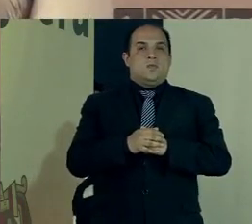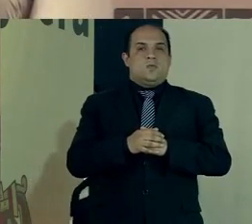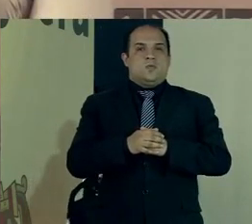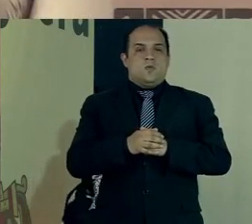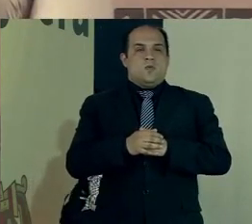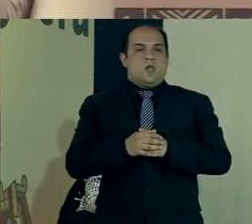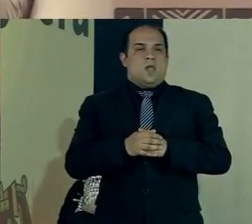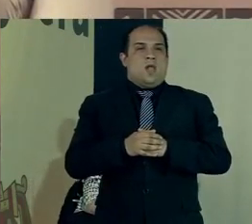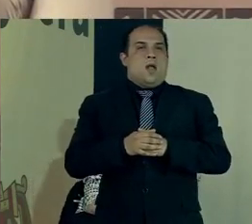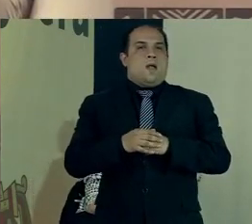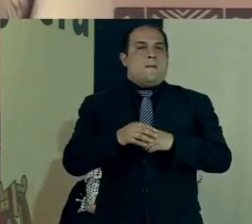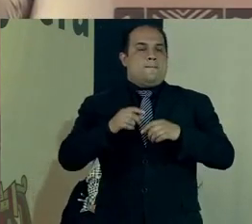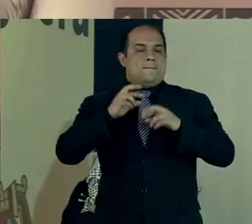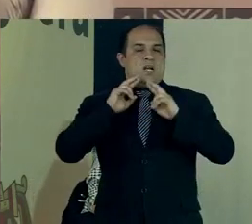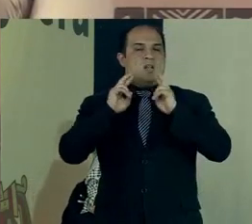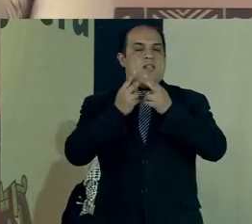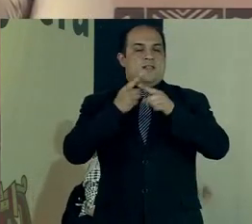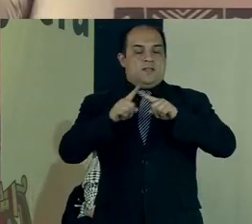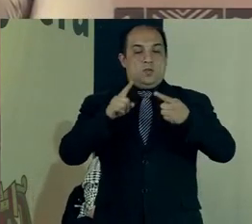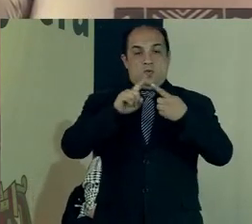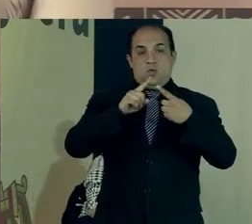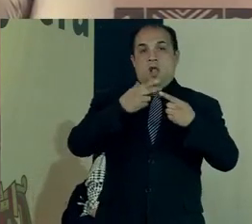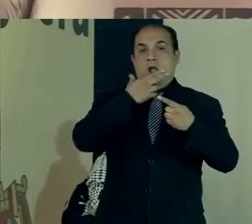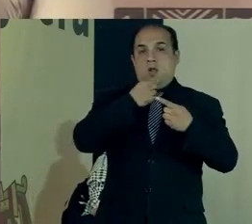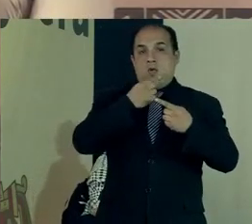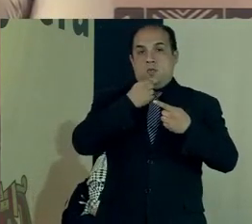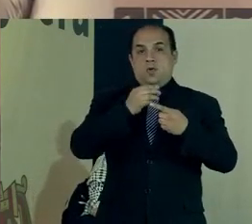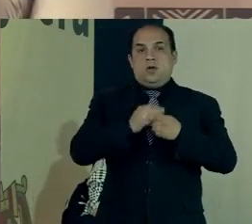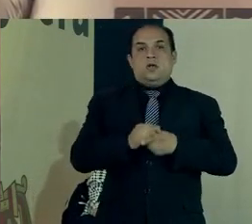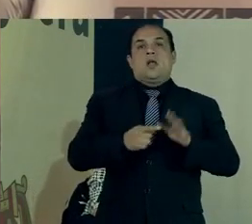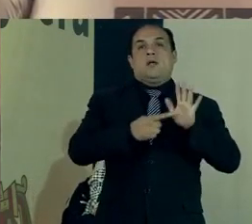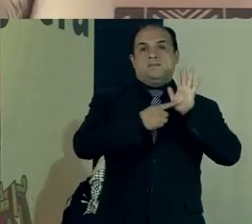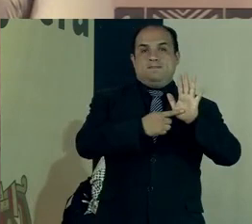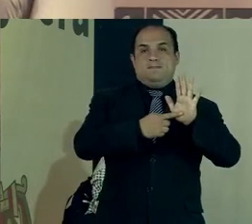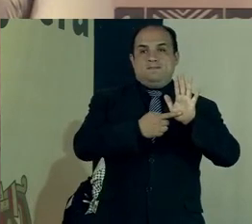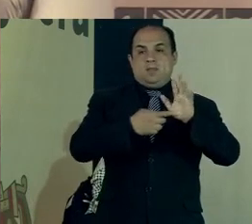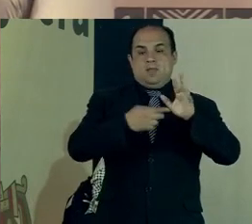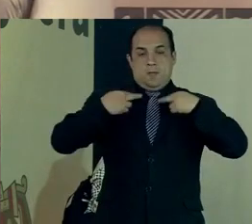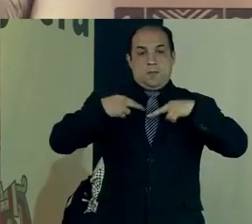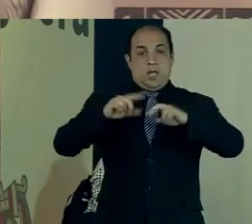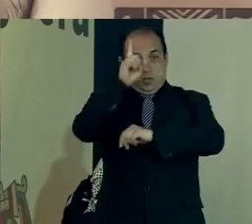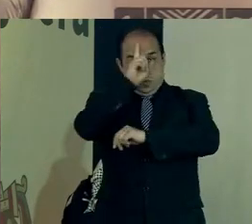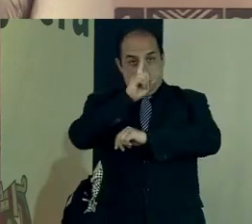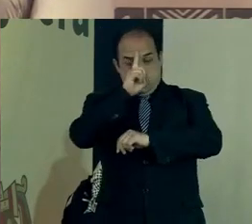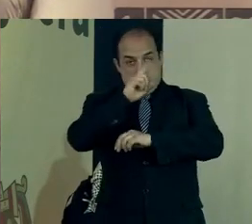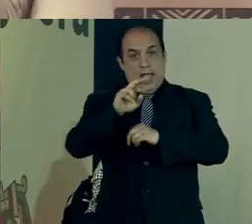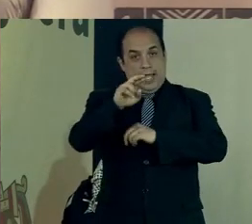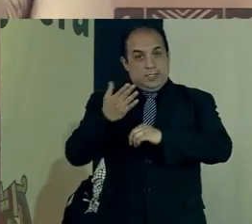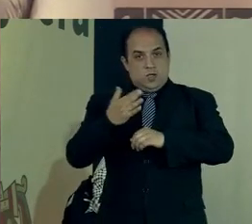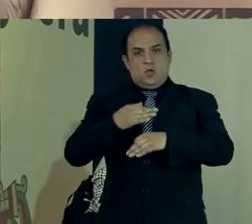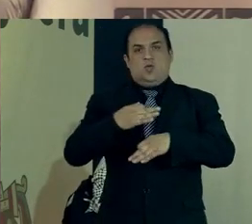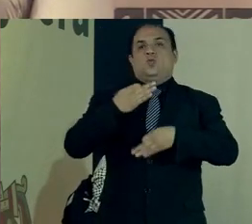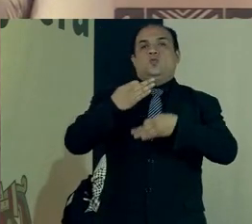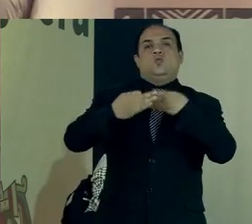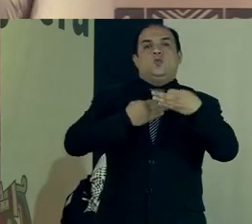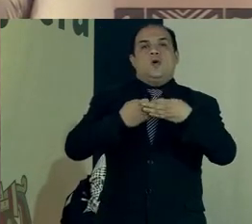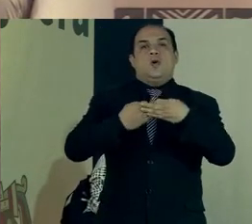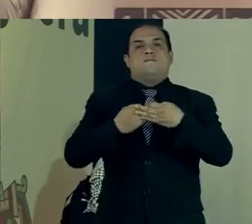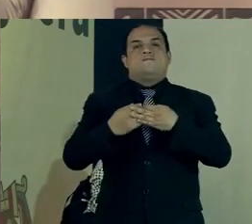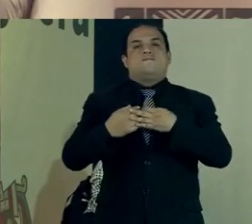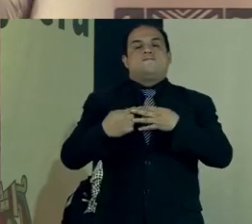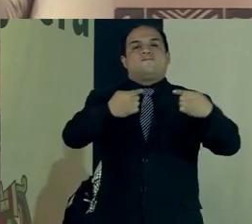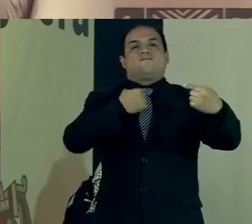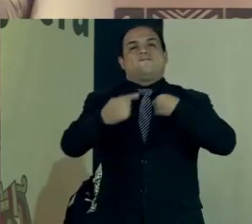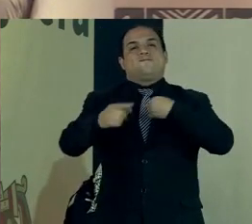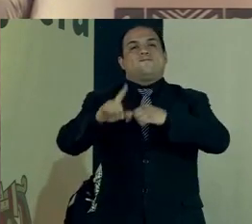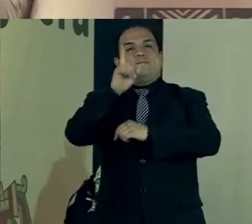reunión tenemos por un lado al hombre que ha puesto el rostro los consejos ha recibido todos los bofetadas